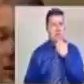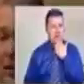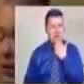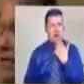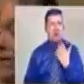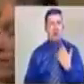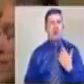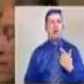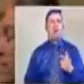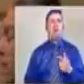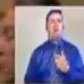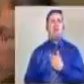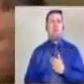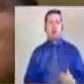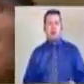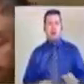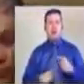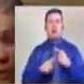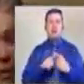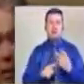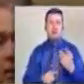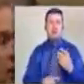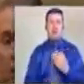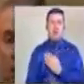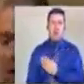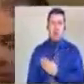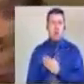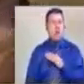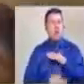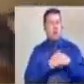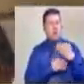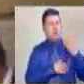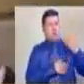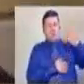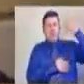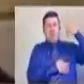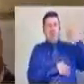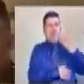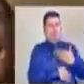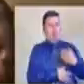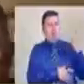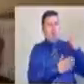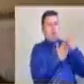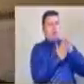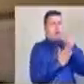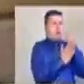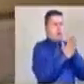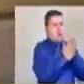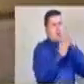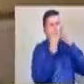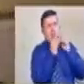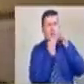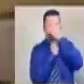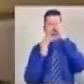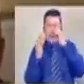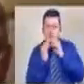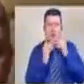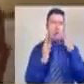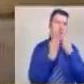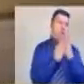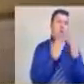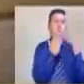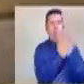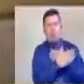Pastrana, y el presidente Álvaro Uribe, todos han intentado a su manera un gran acuerdo con la FARC.